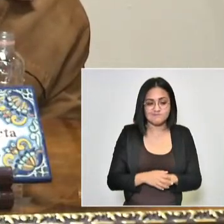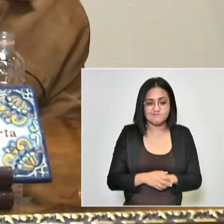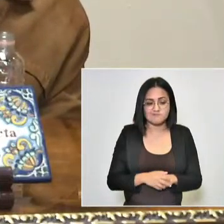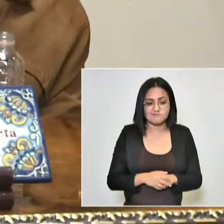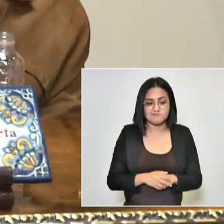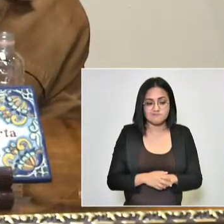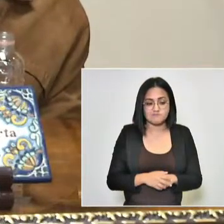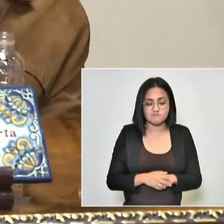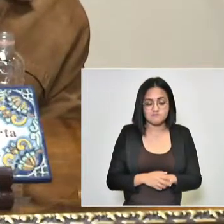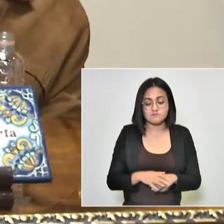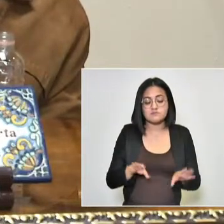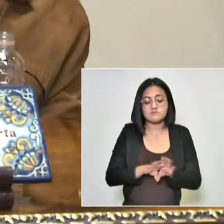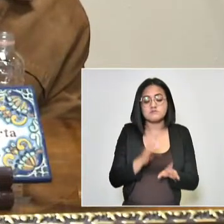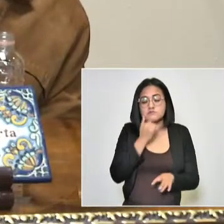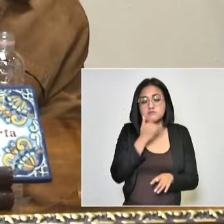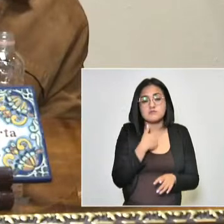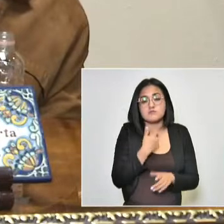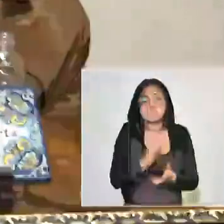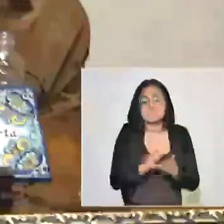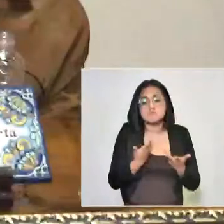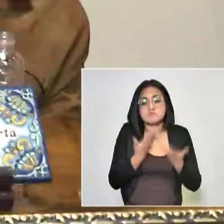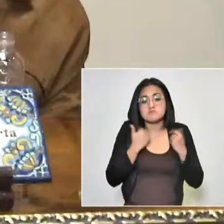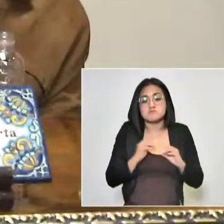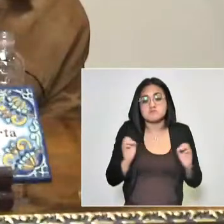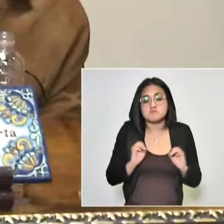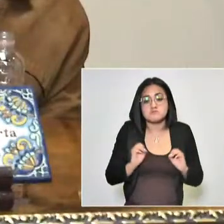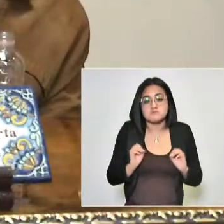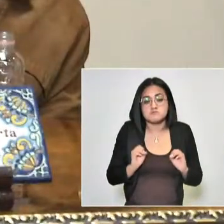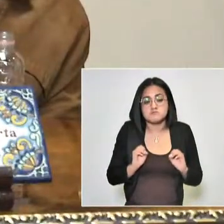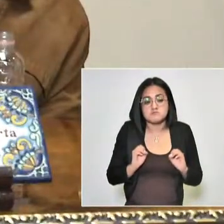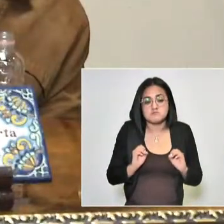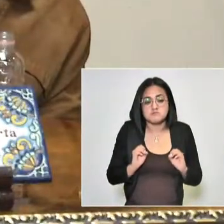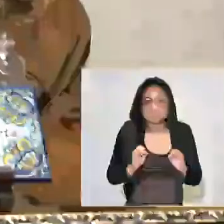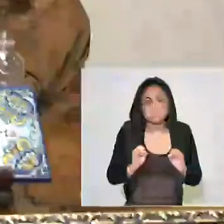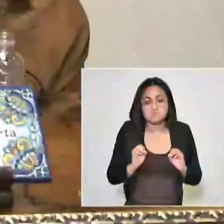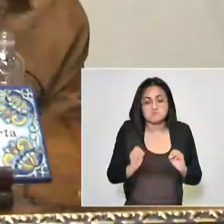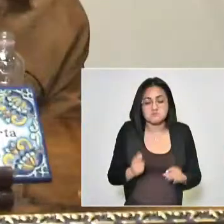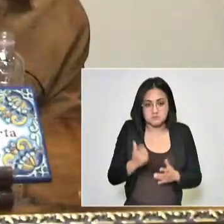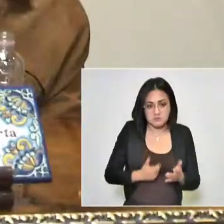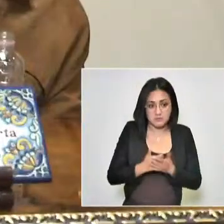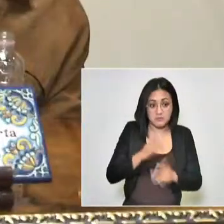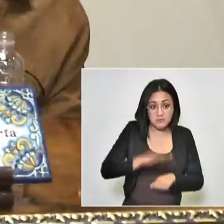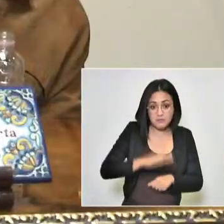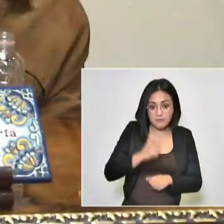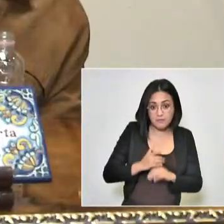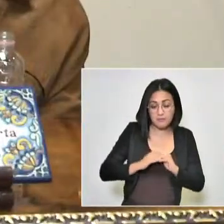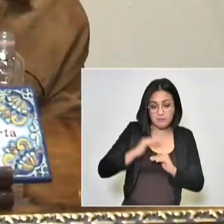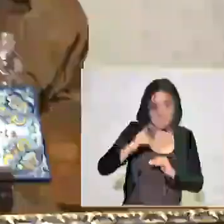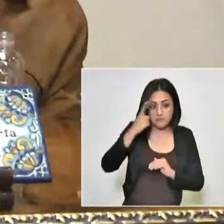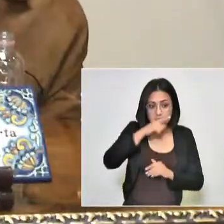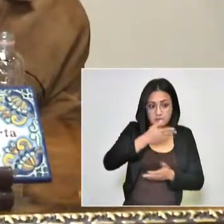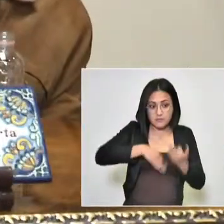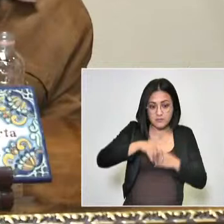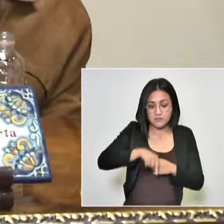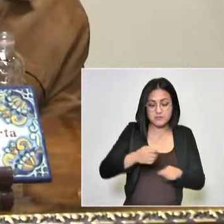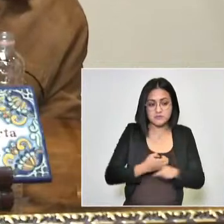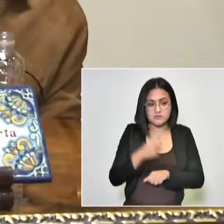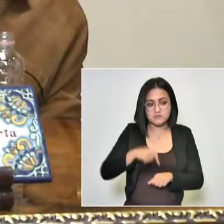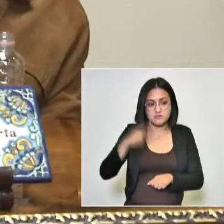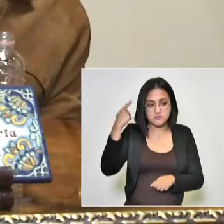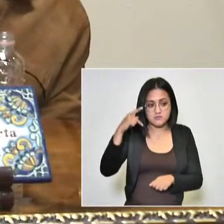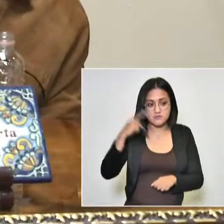No es justificación de no tener presupuesto, por favor. El presupuesto más alto de los municipios del estado es el municipio de